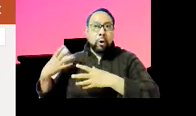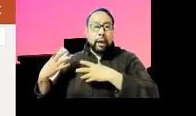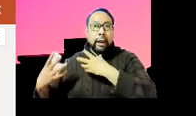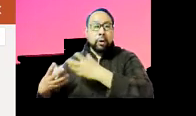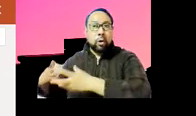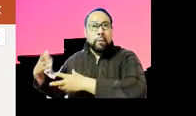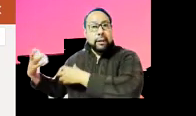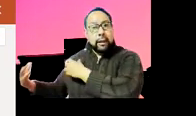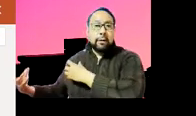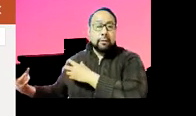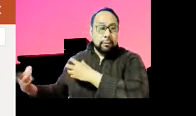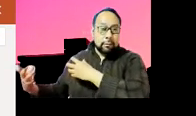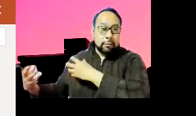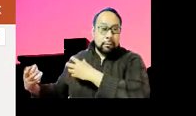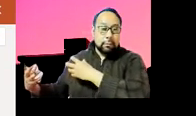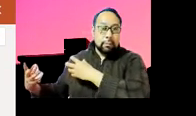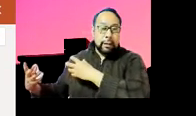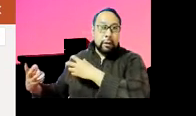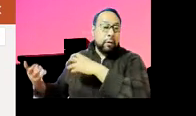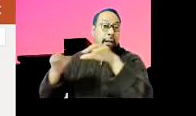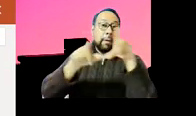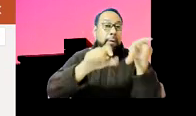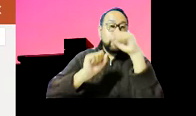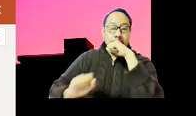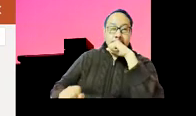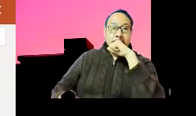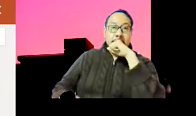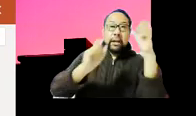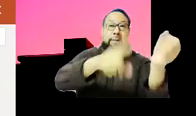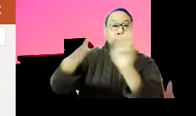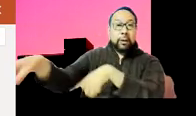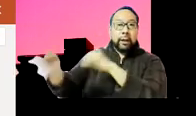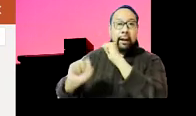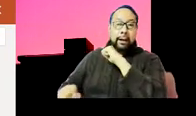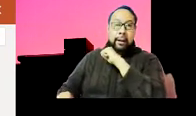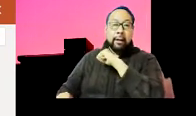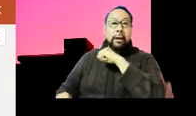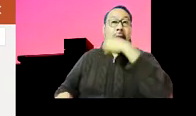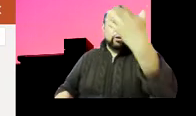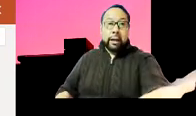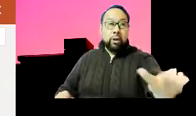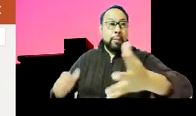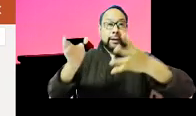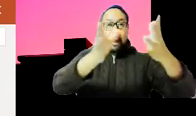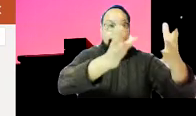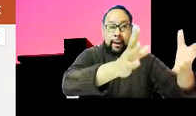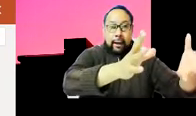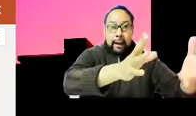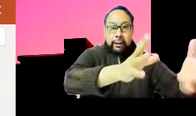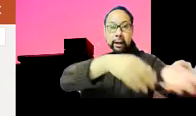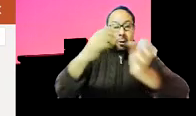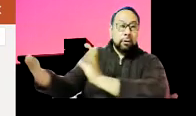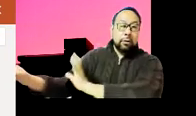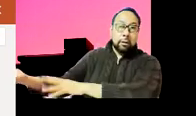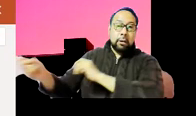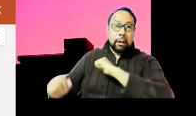el público que queremos convencer va a decir, no, él sabe mejor. Y él tiene más respeto que acá. Y le estoy creyendo más